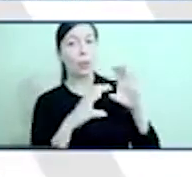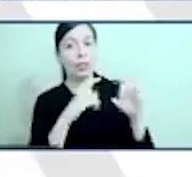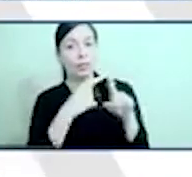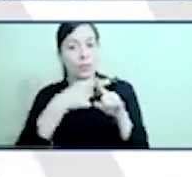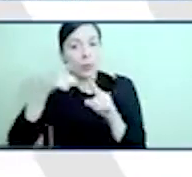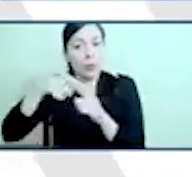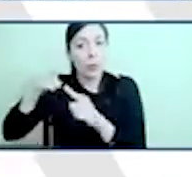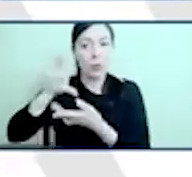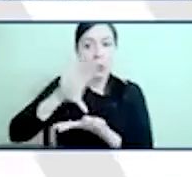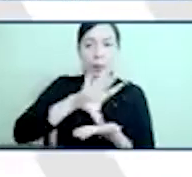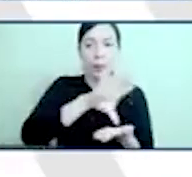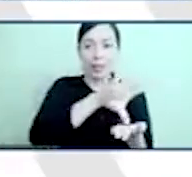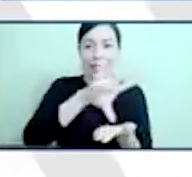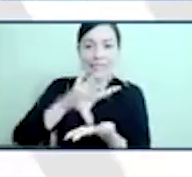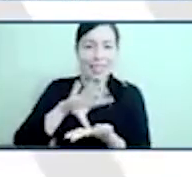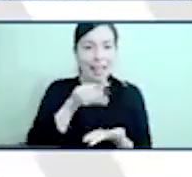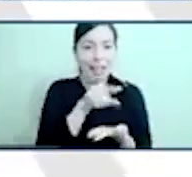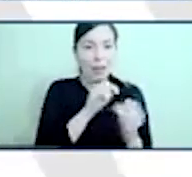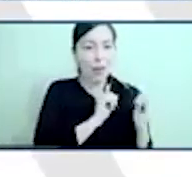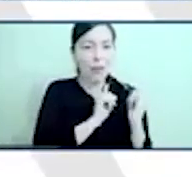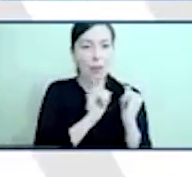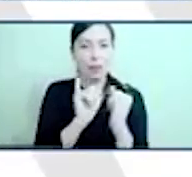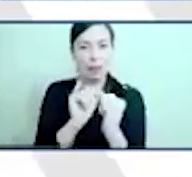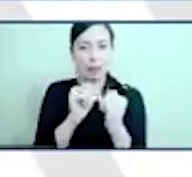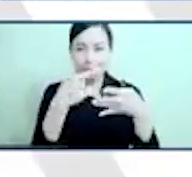efectivamente ellos dieron datos